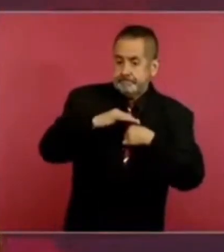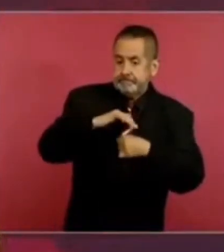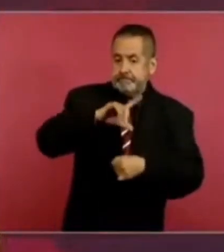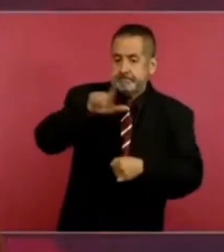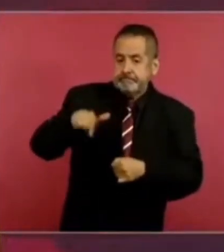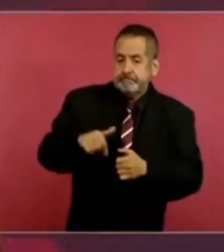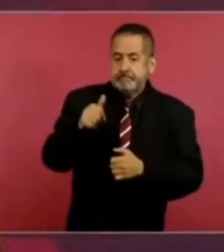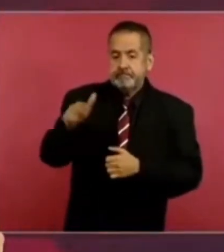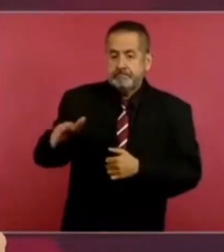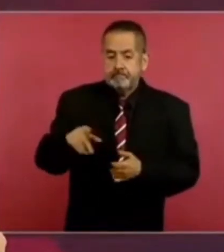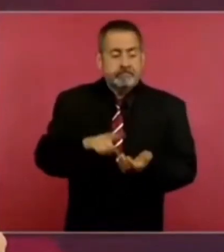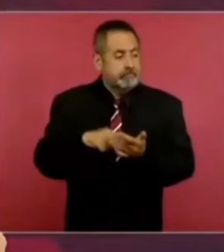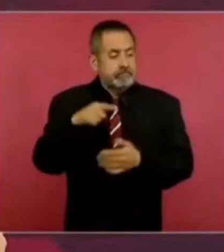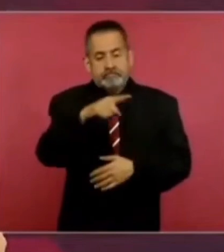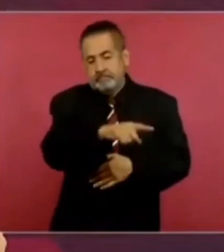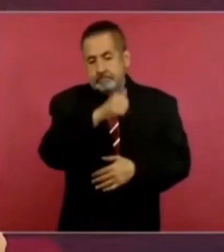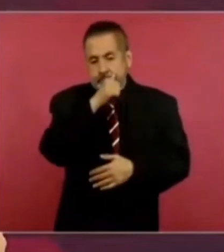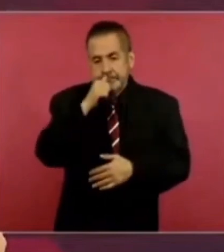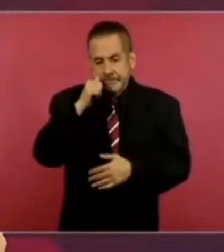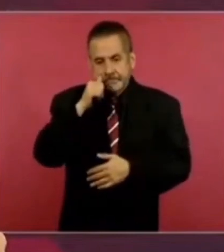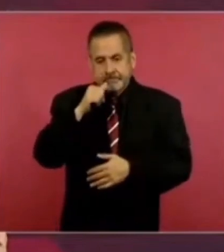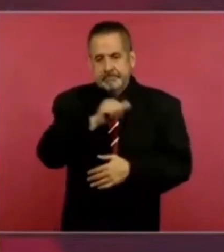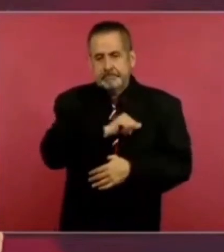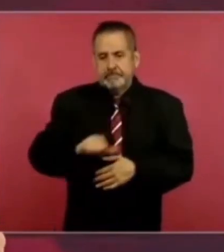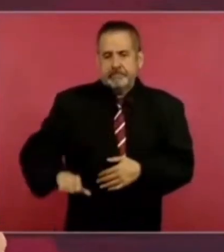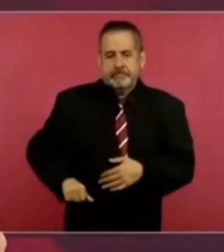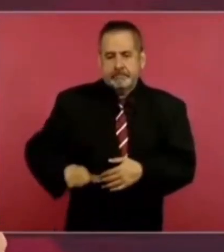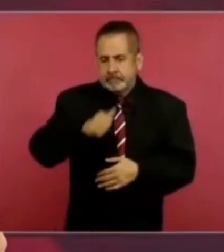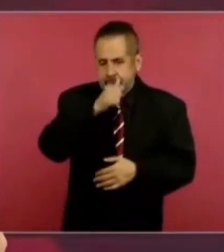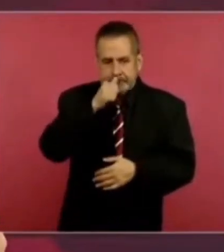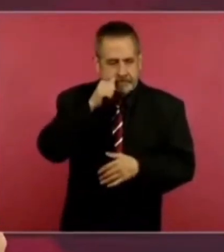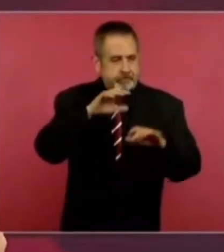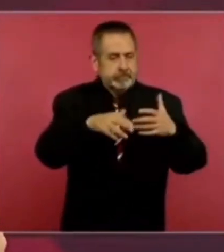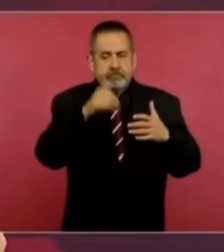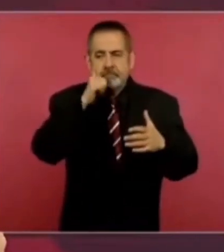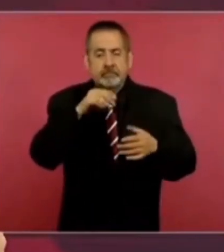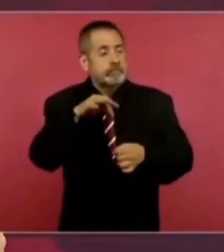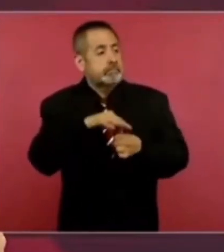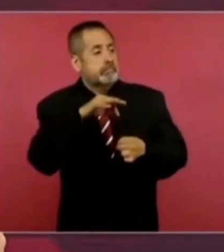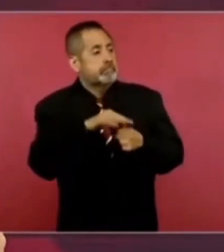la delegación Benito Juárez, ahora alcaldía,